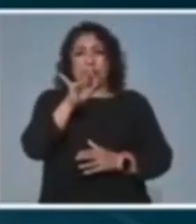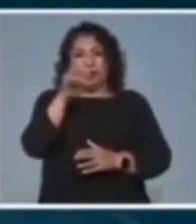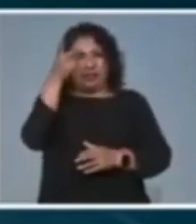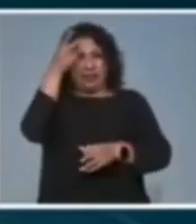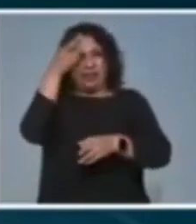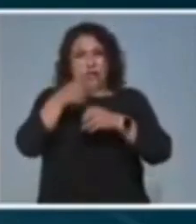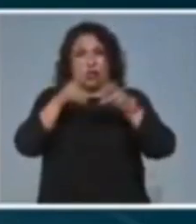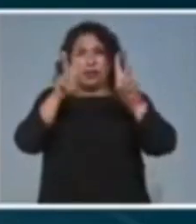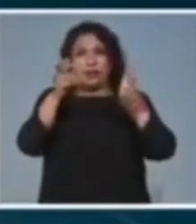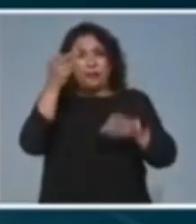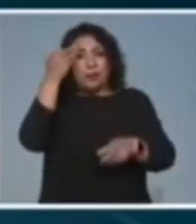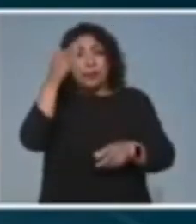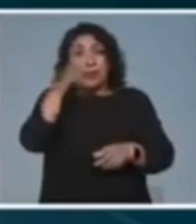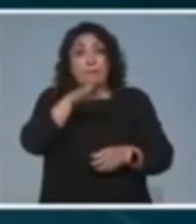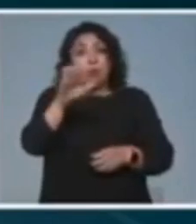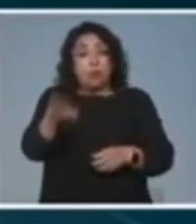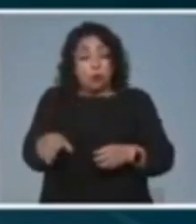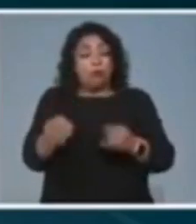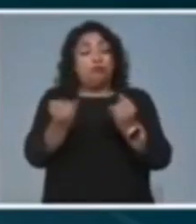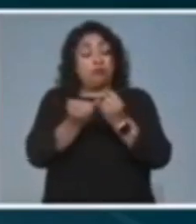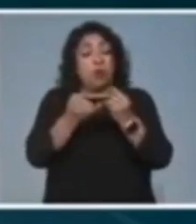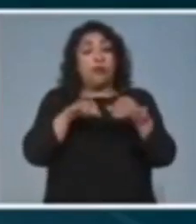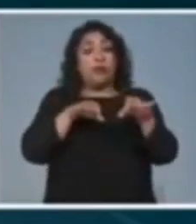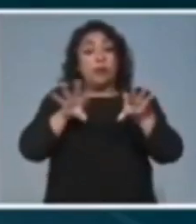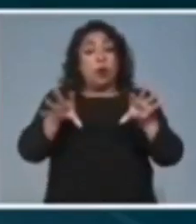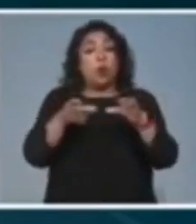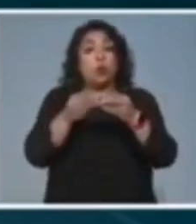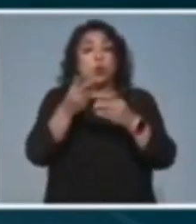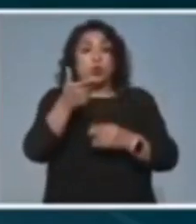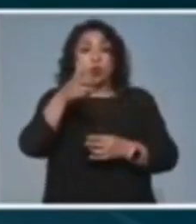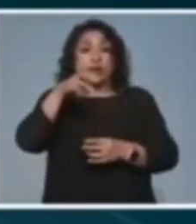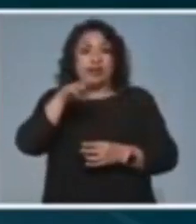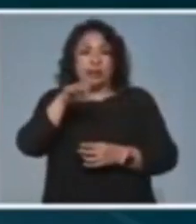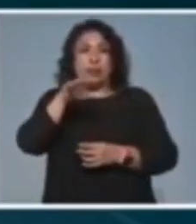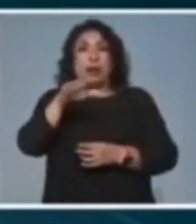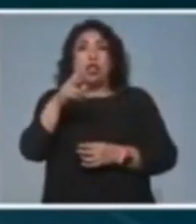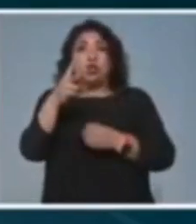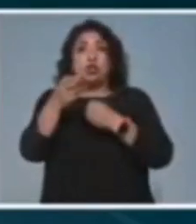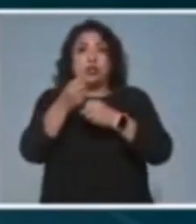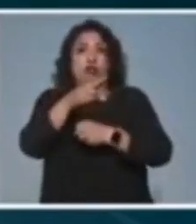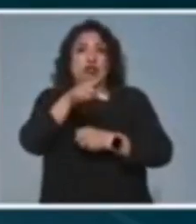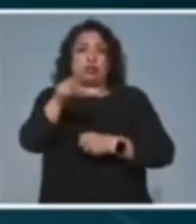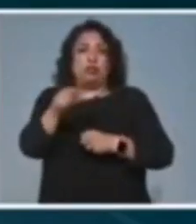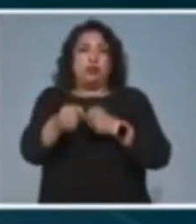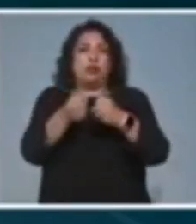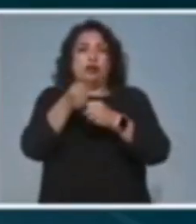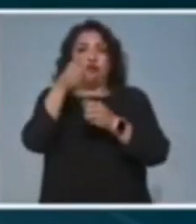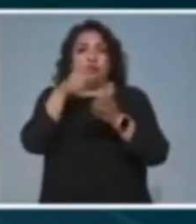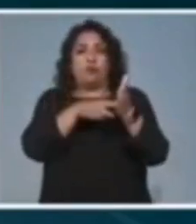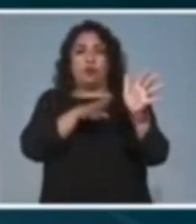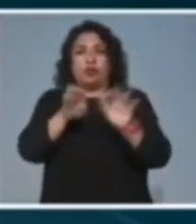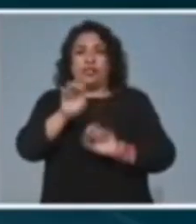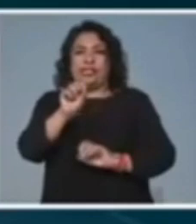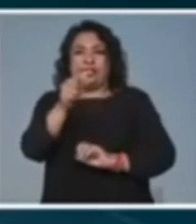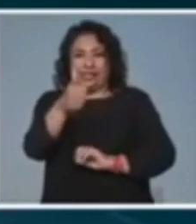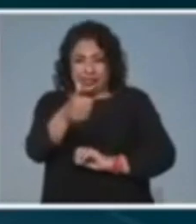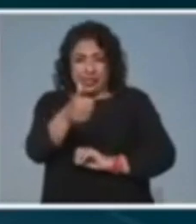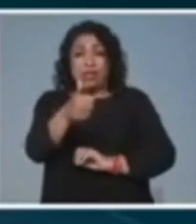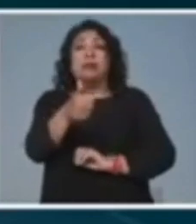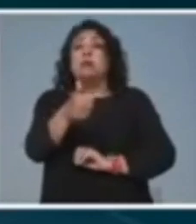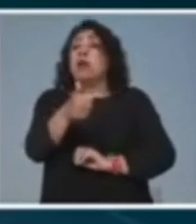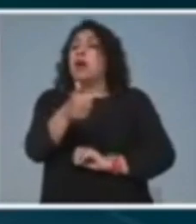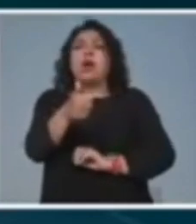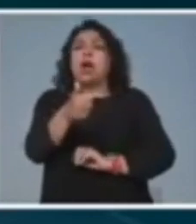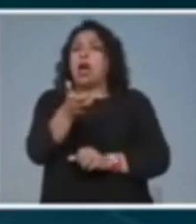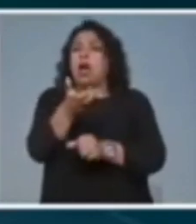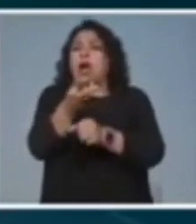que se llama Tiempo de Morir, también es un trabajo que hizo con García Márquez 2 años después, en el 66, pero ya no